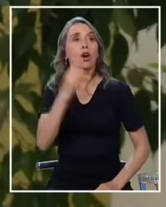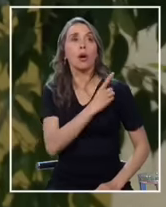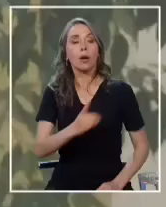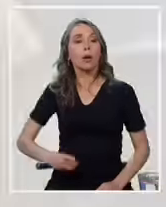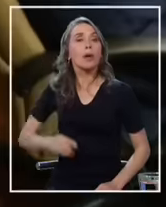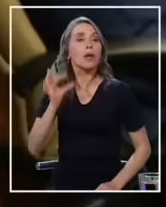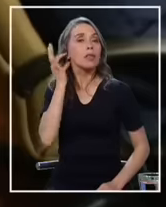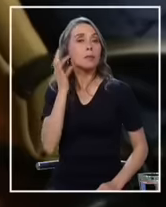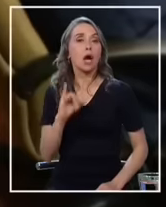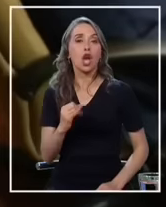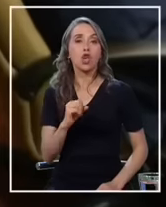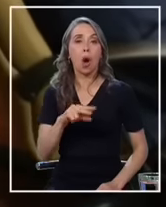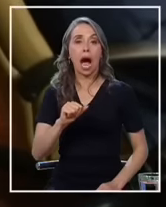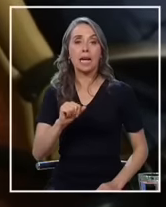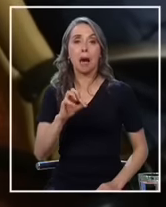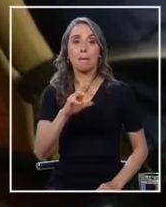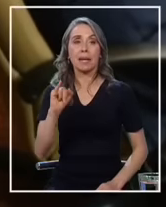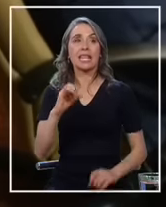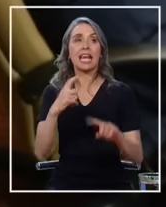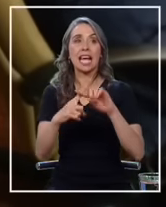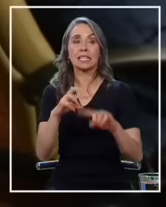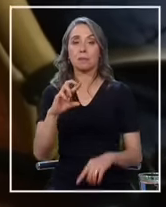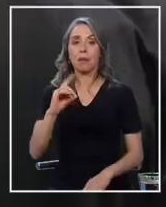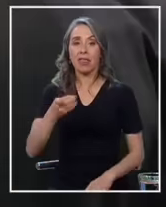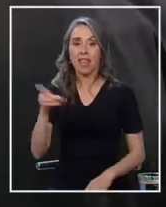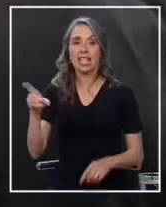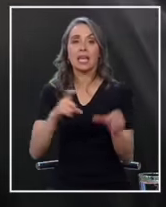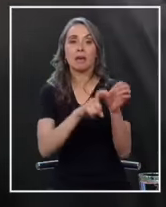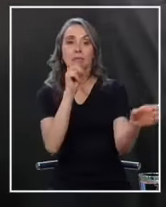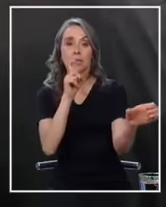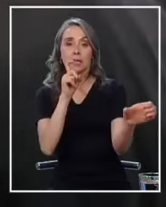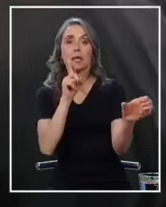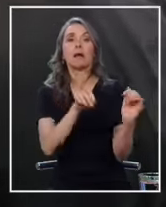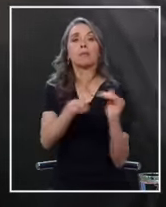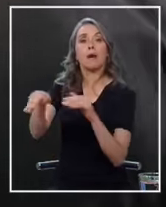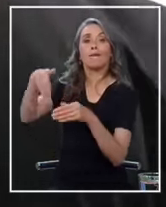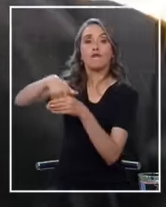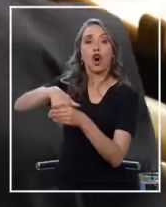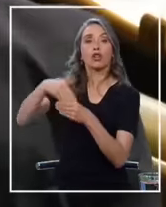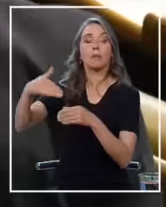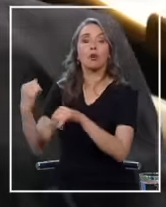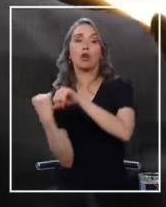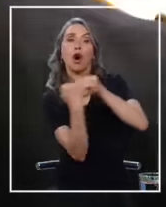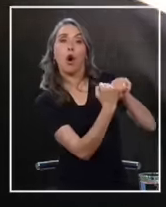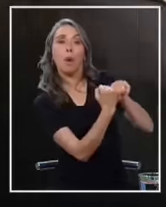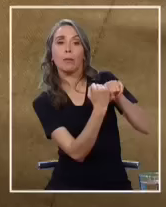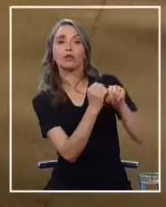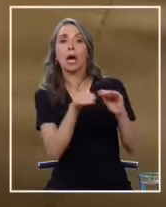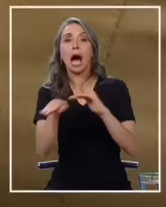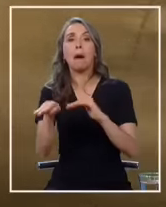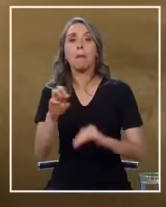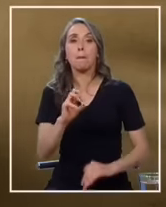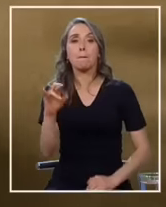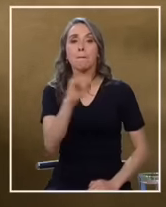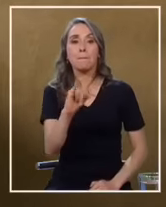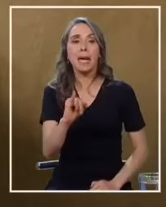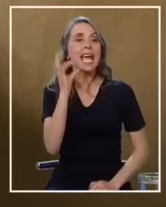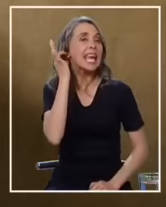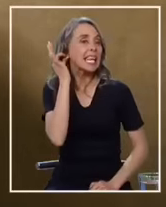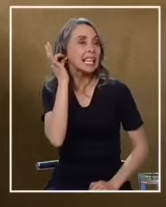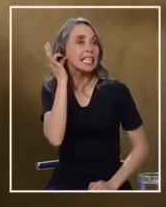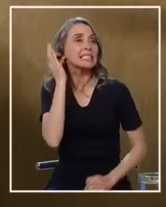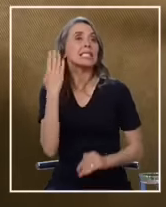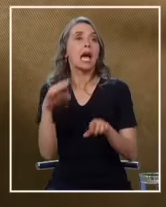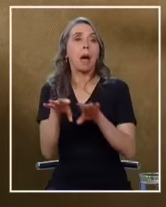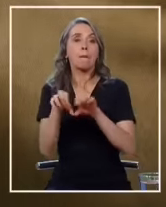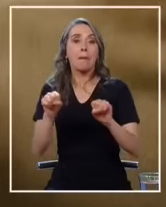diputada Johanna Pérez. El voto de la hora ex PDG más otros descolgados es fundamental para la oposición que respalda a Pérez. Apoyos con los que se